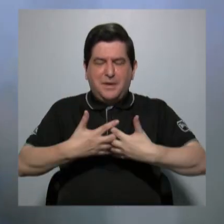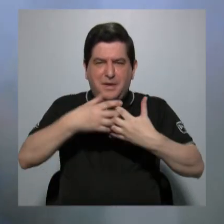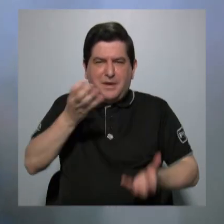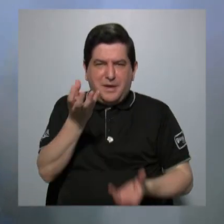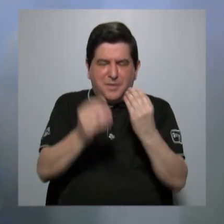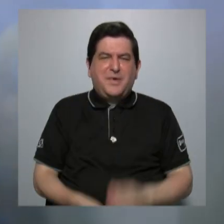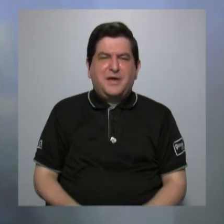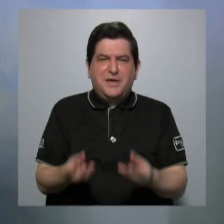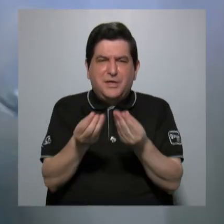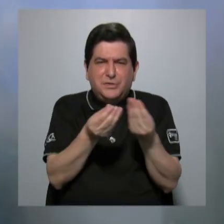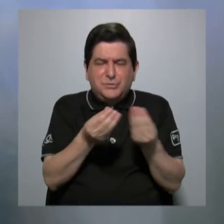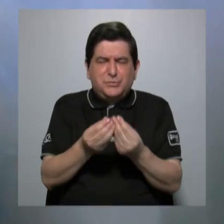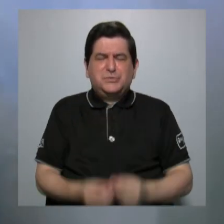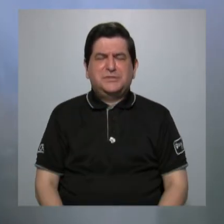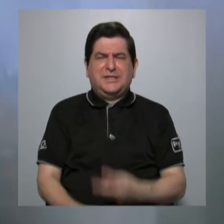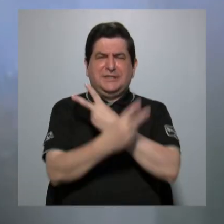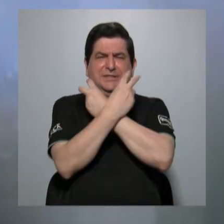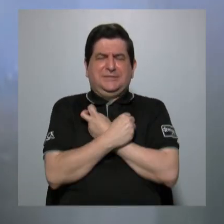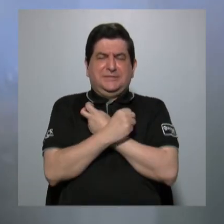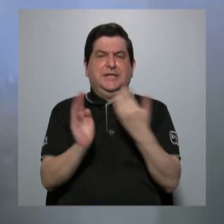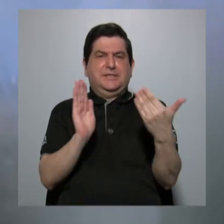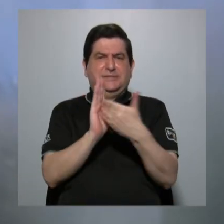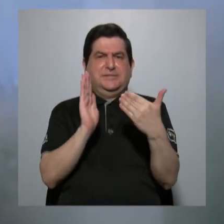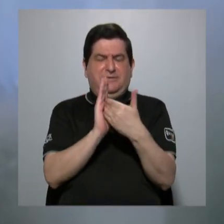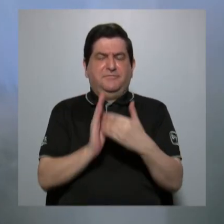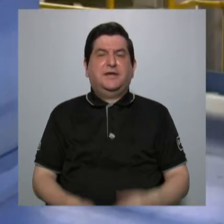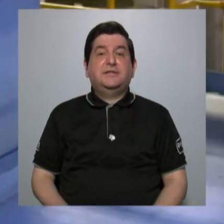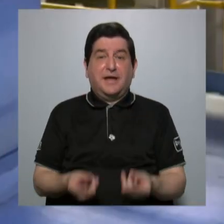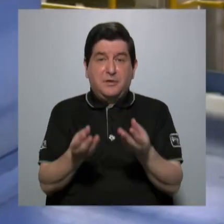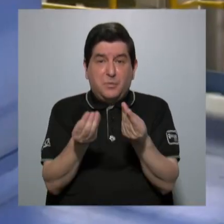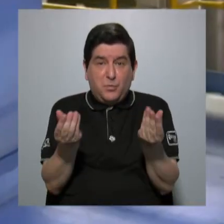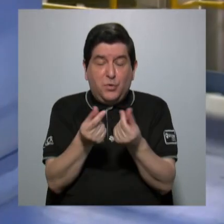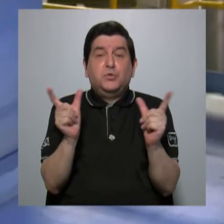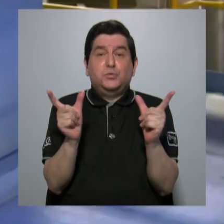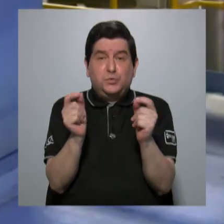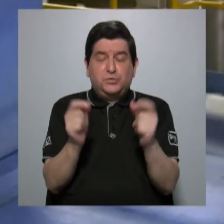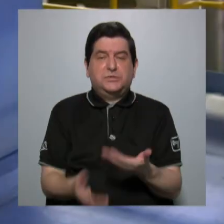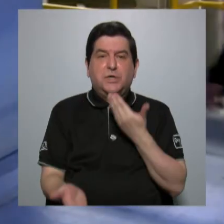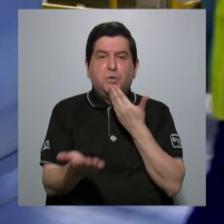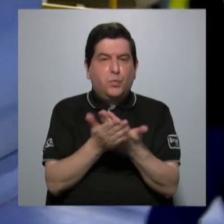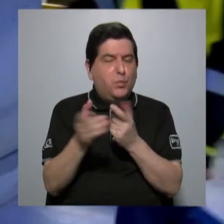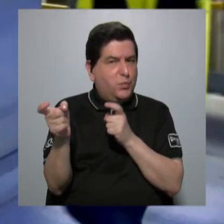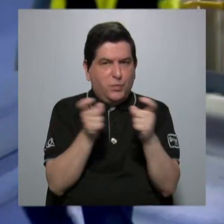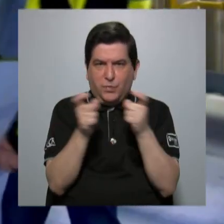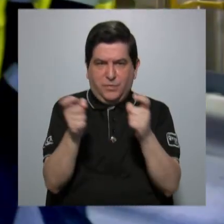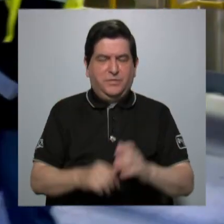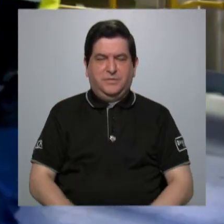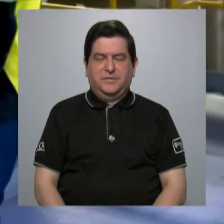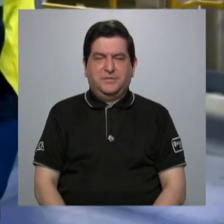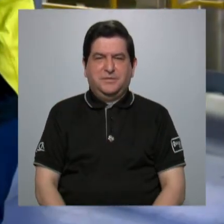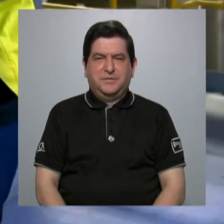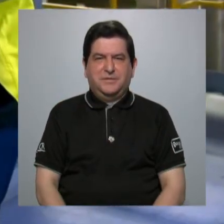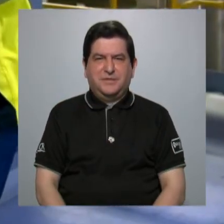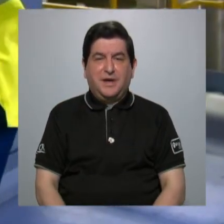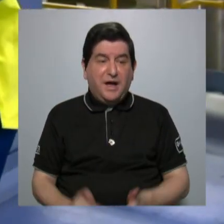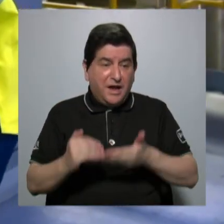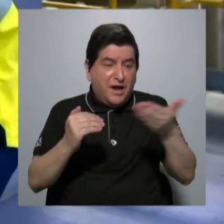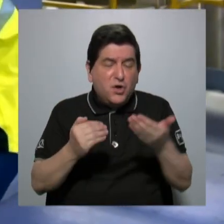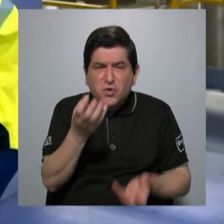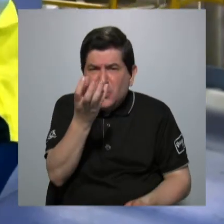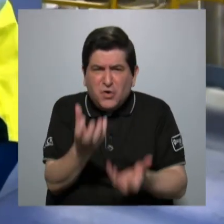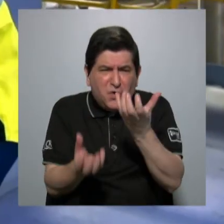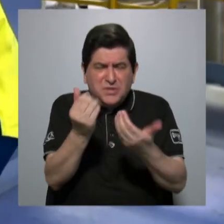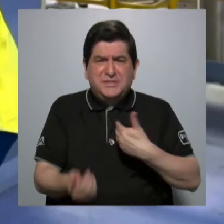genera dioxinas y furanos que son dañinos, que son cancerígenos si no tenemos un buen manejo de esto. Estamos quemando